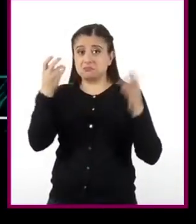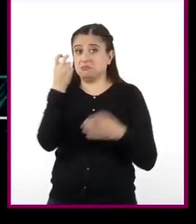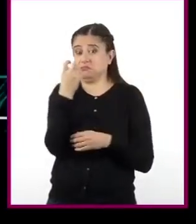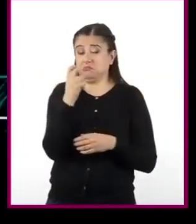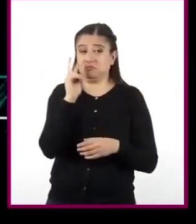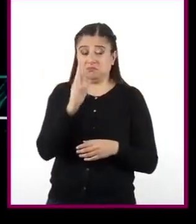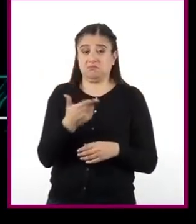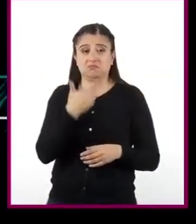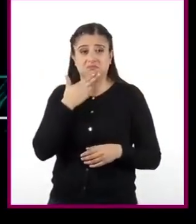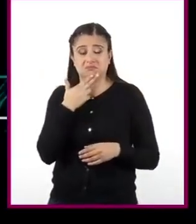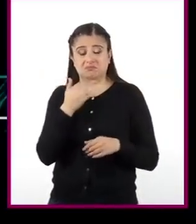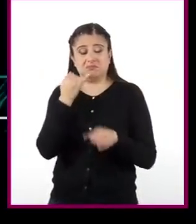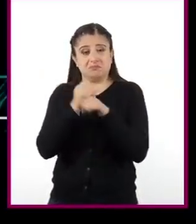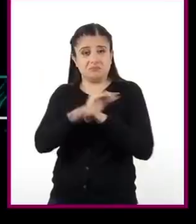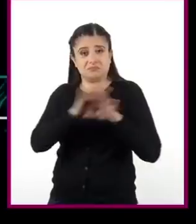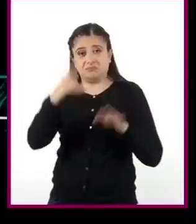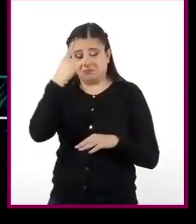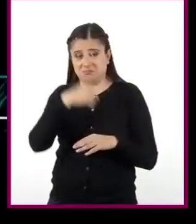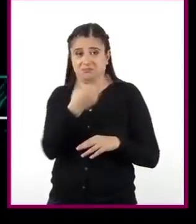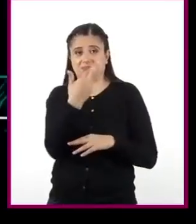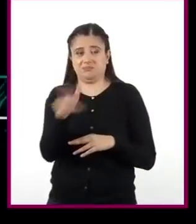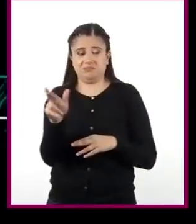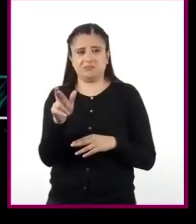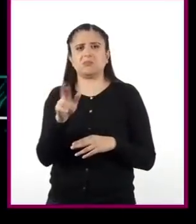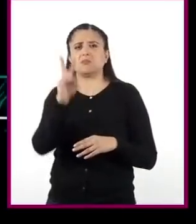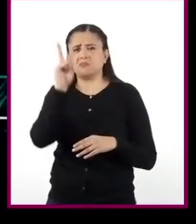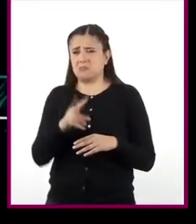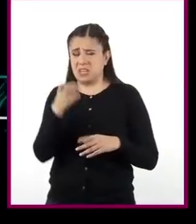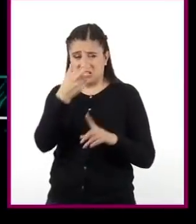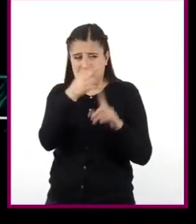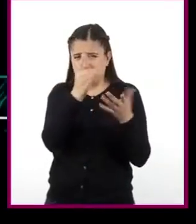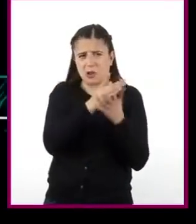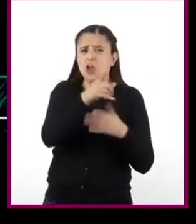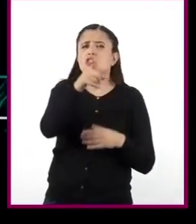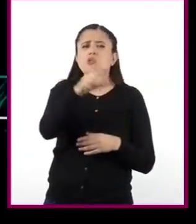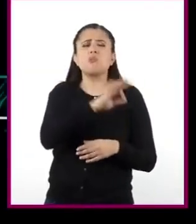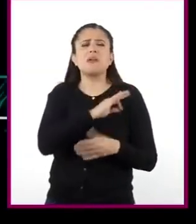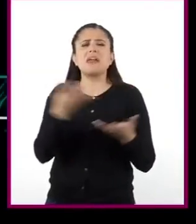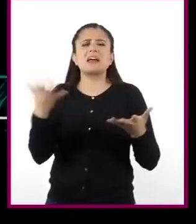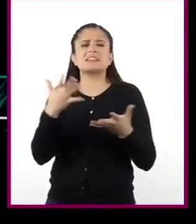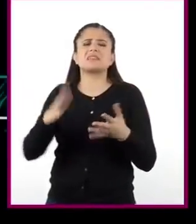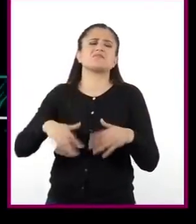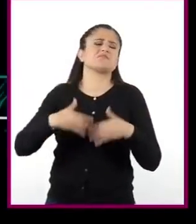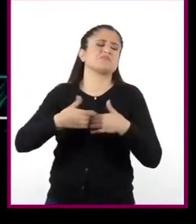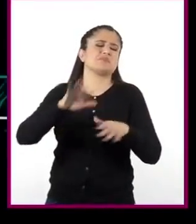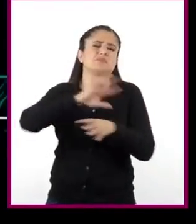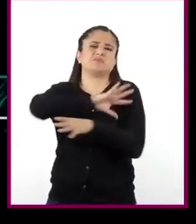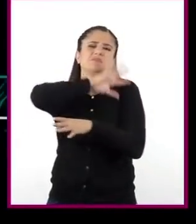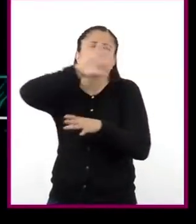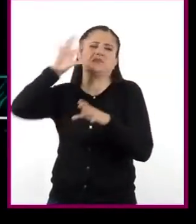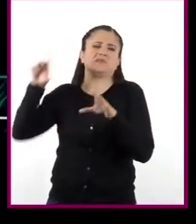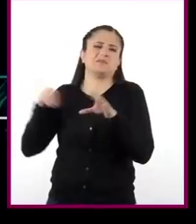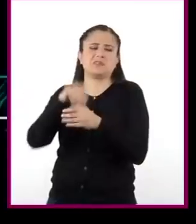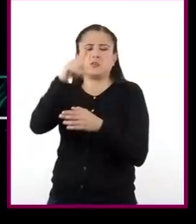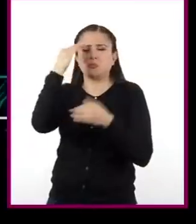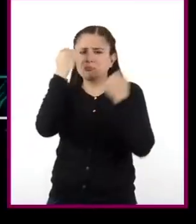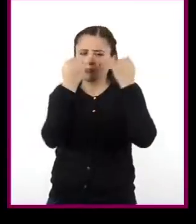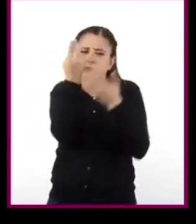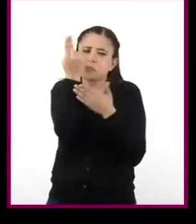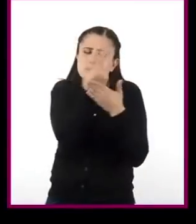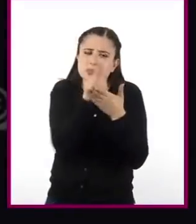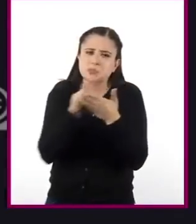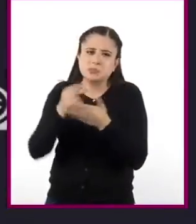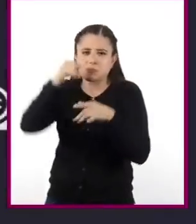es útil con información para restaurantes, ¿verdad? En realidad esto lo puedes hacer para cualquier colección de datos que